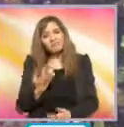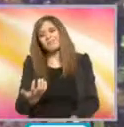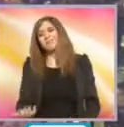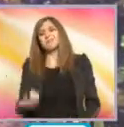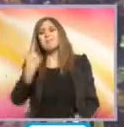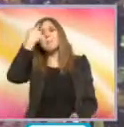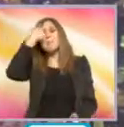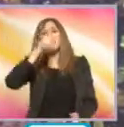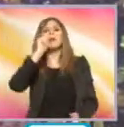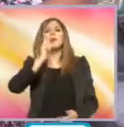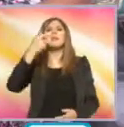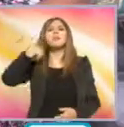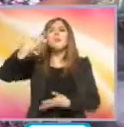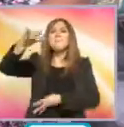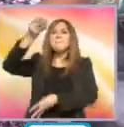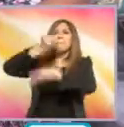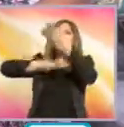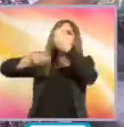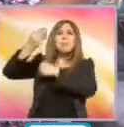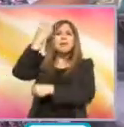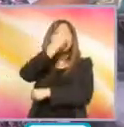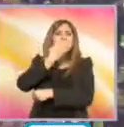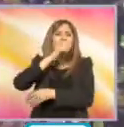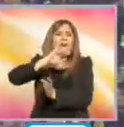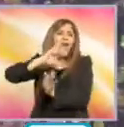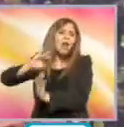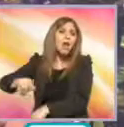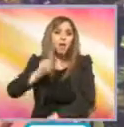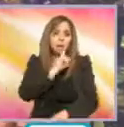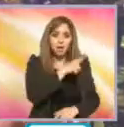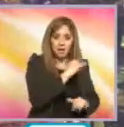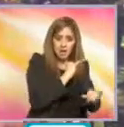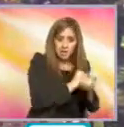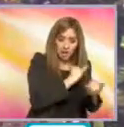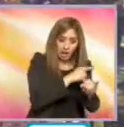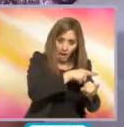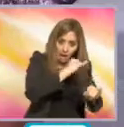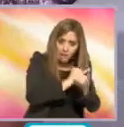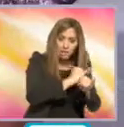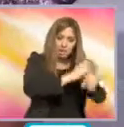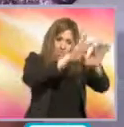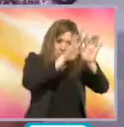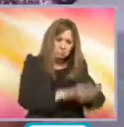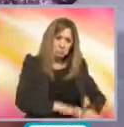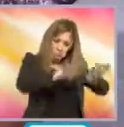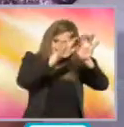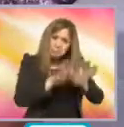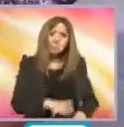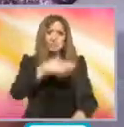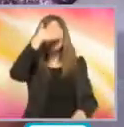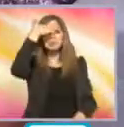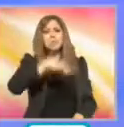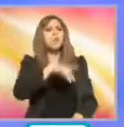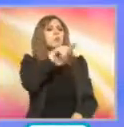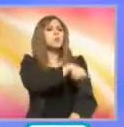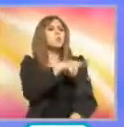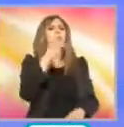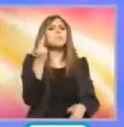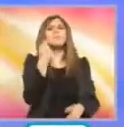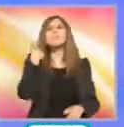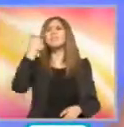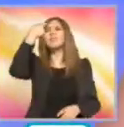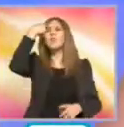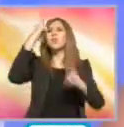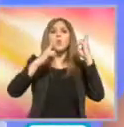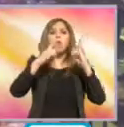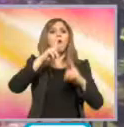van a servir todos esos conocimientos? Si yo tengo aquí internet y puedo aprender todo lo que quiera, ¿no? Lo que tengas duda, preguntas Ahí y se está. resuelve, Karen. Google está todo. ¿No?